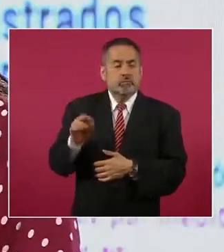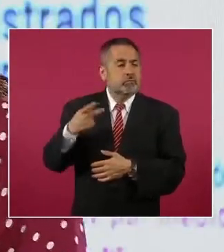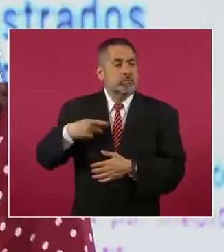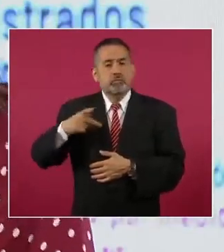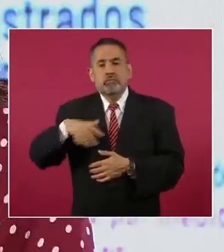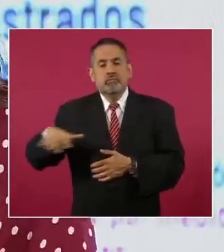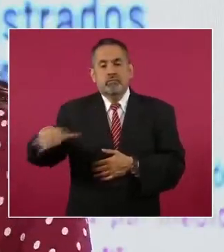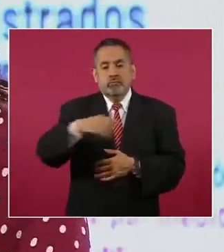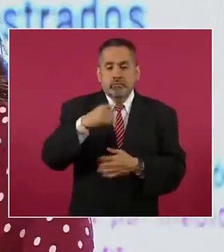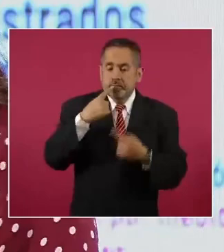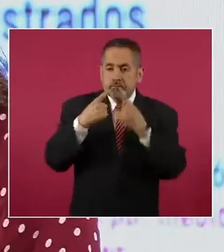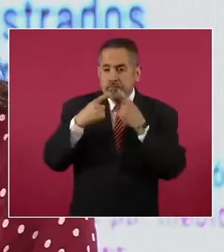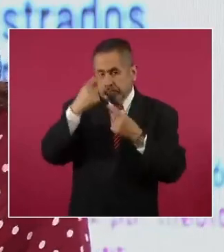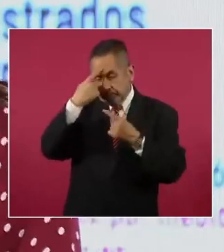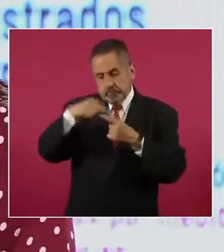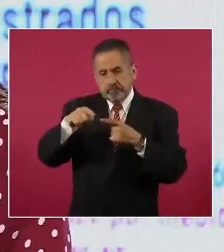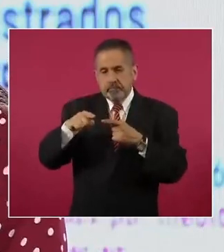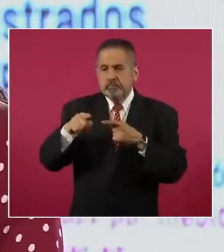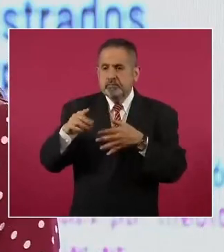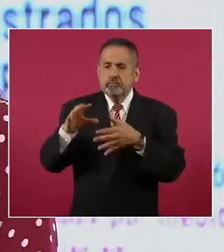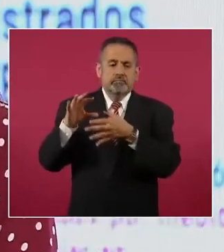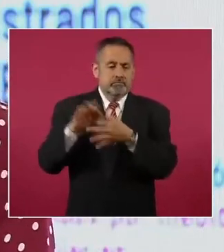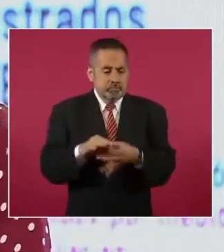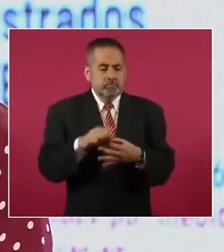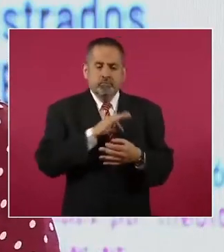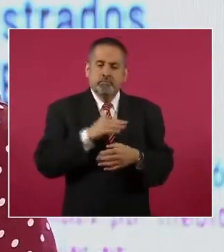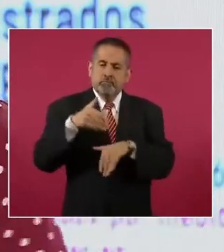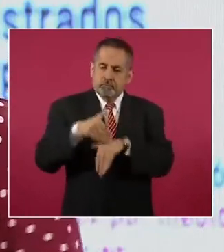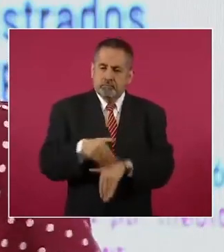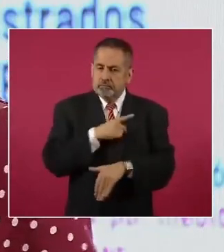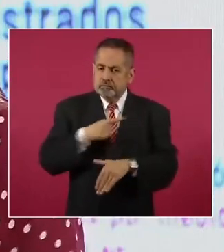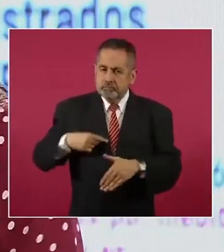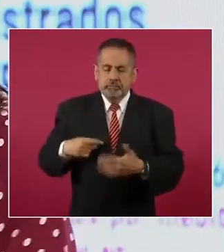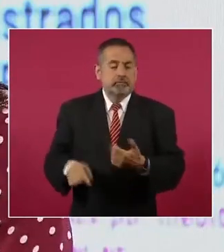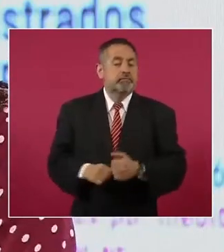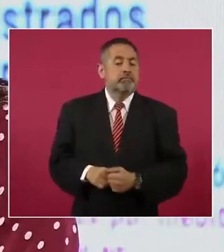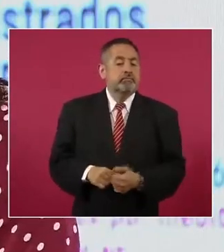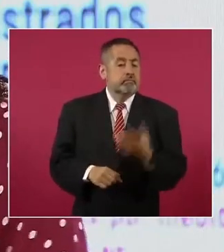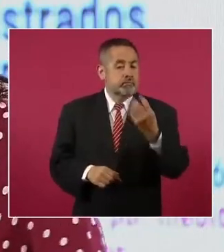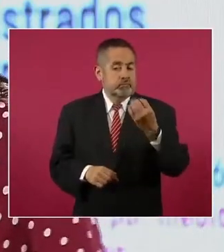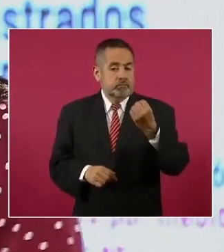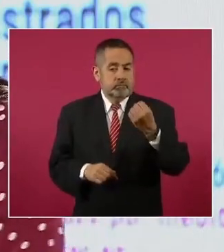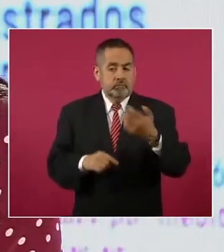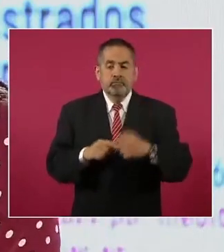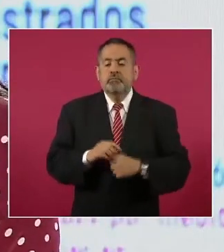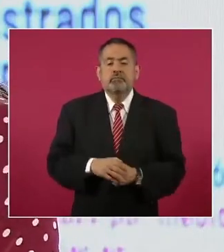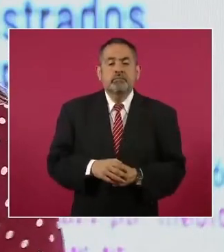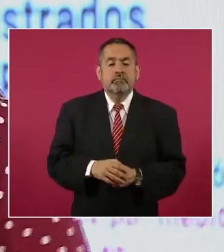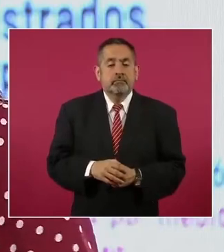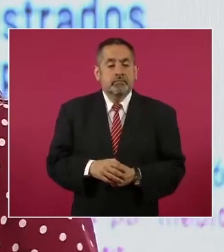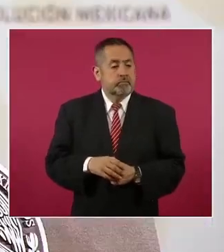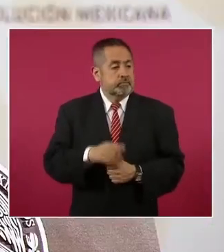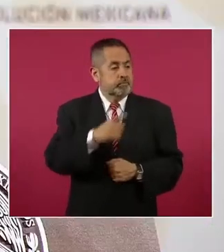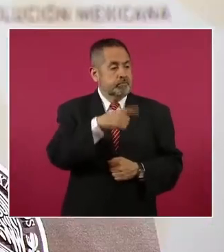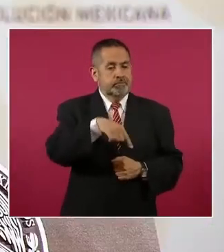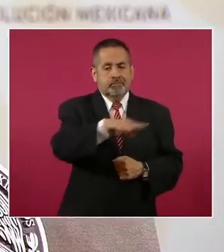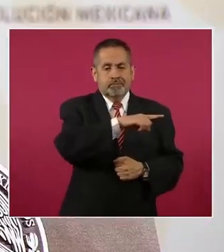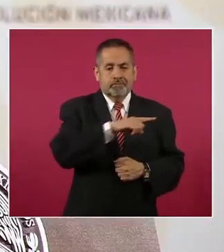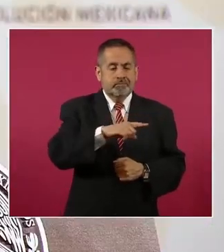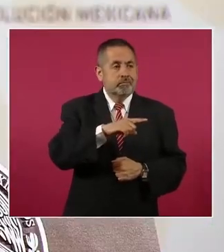33% para que sea vinculante. Nueve, eliminar los órganos